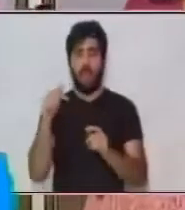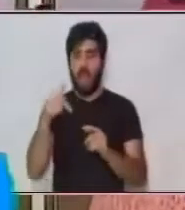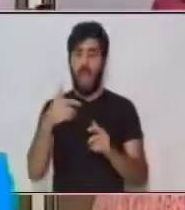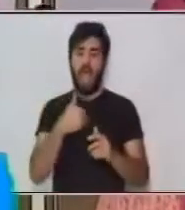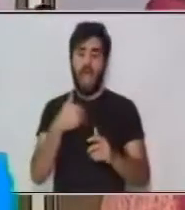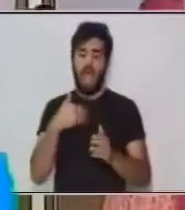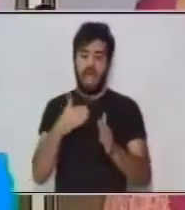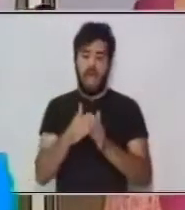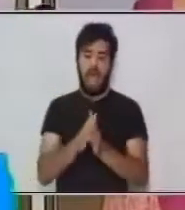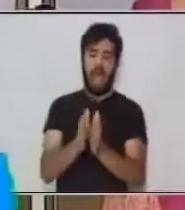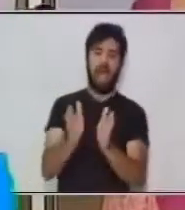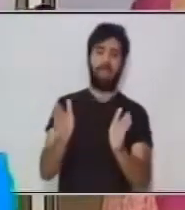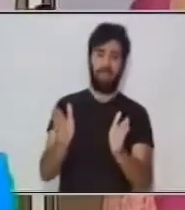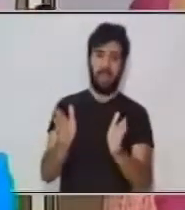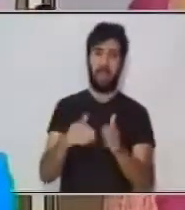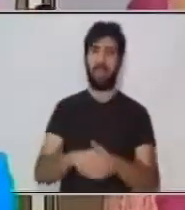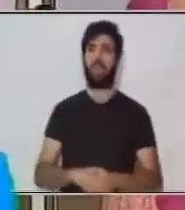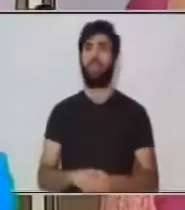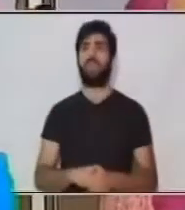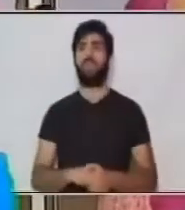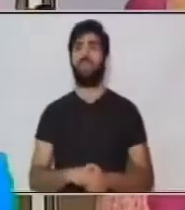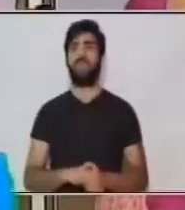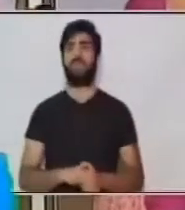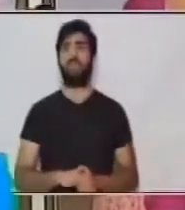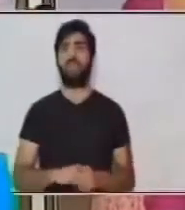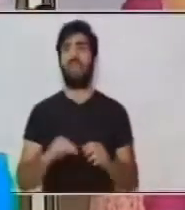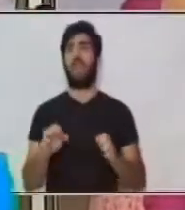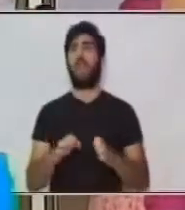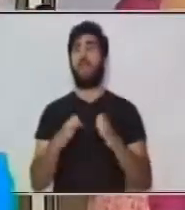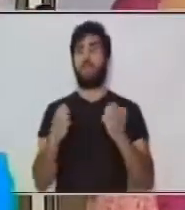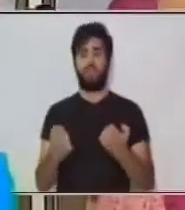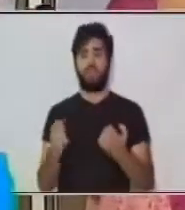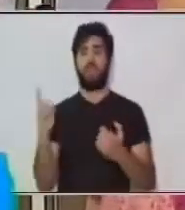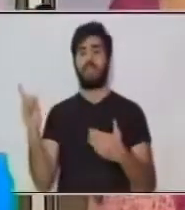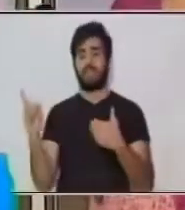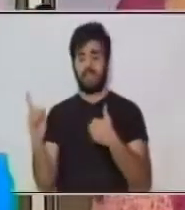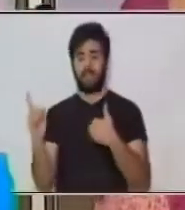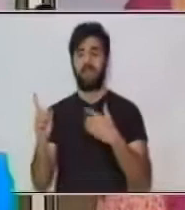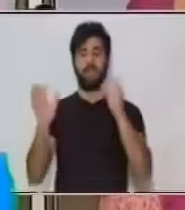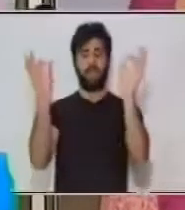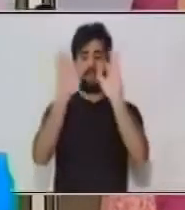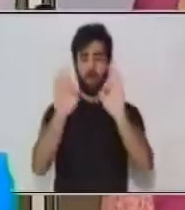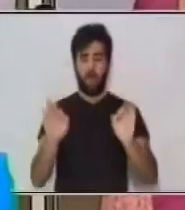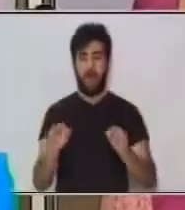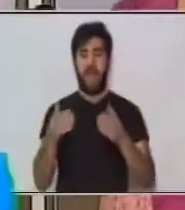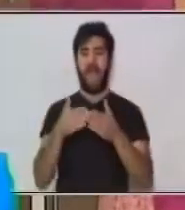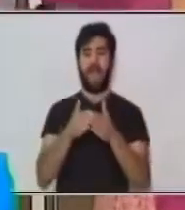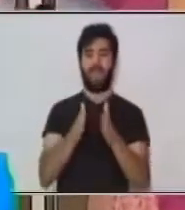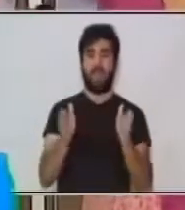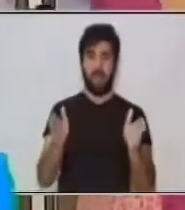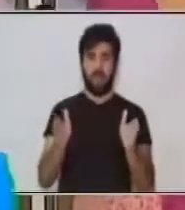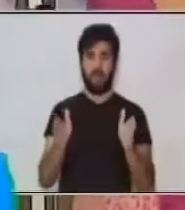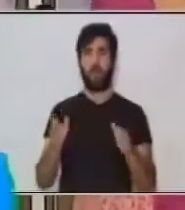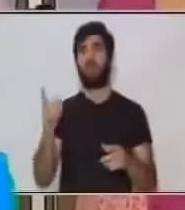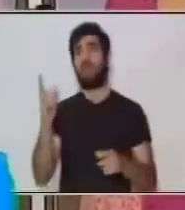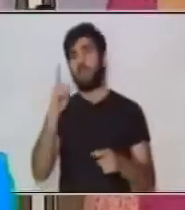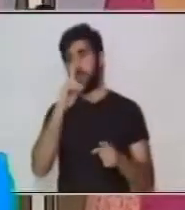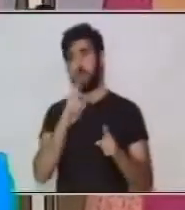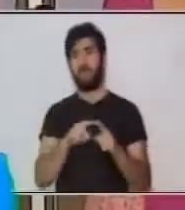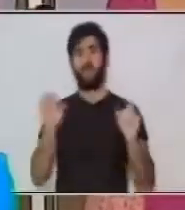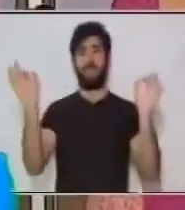que no está cerrada. Entonces les llamamos figuras abiertas. Y las figuras cerradas,